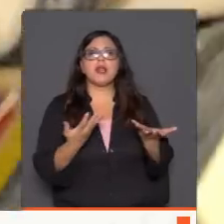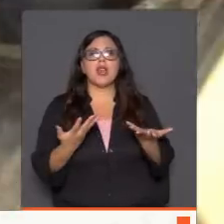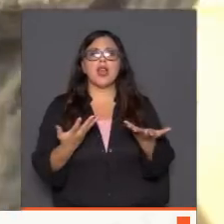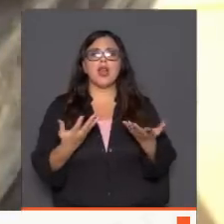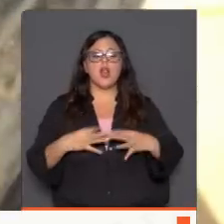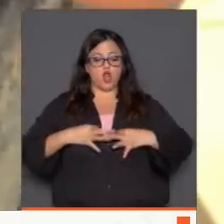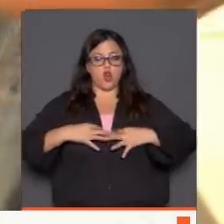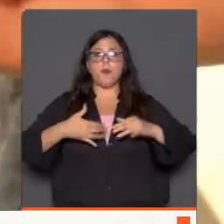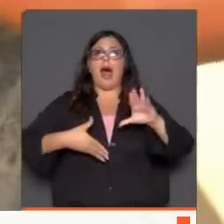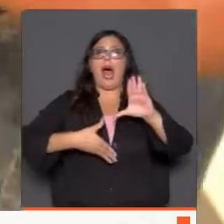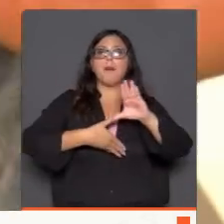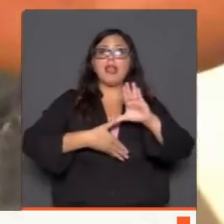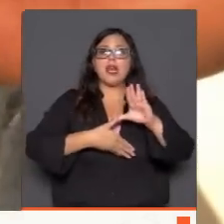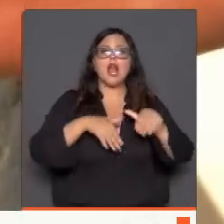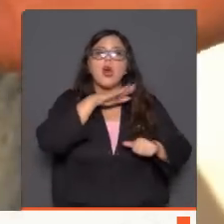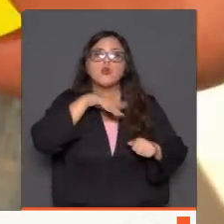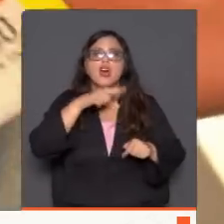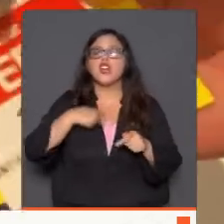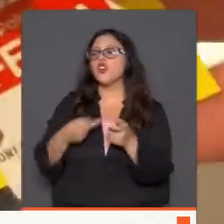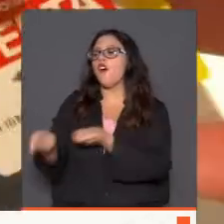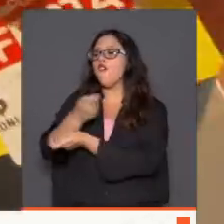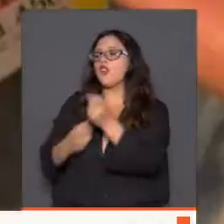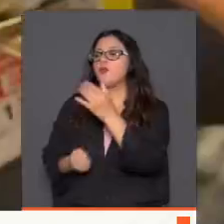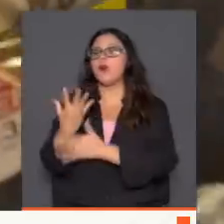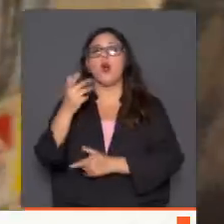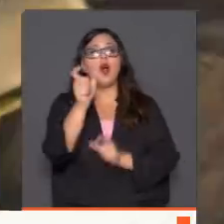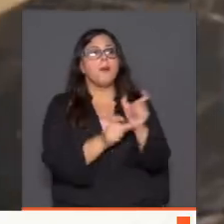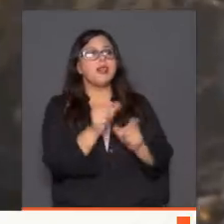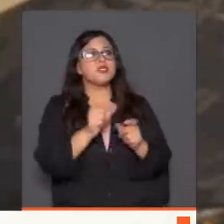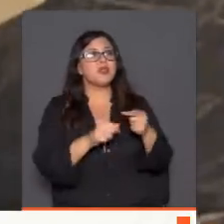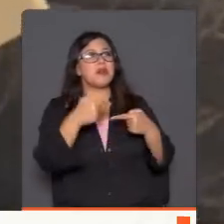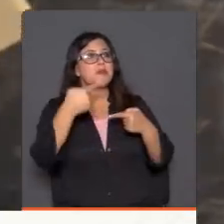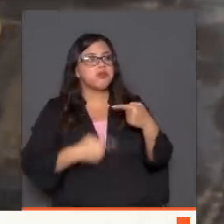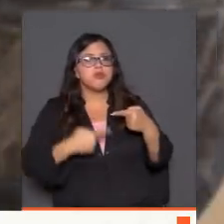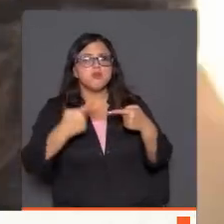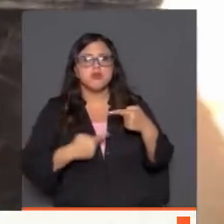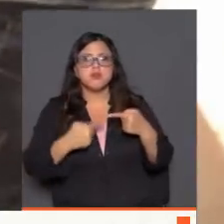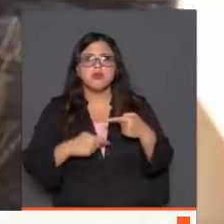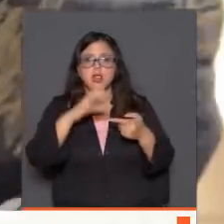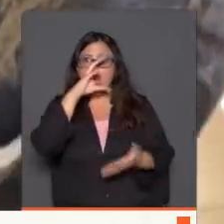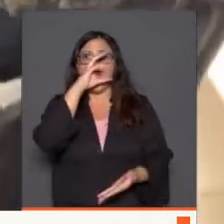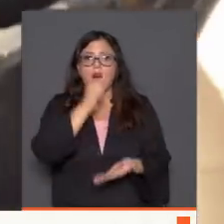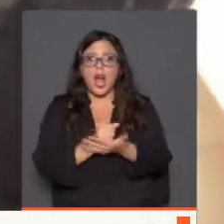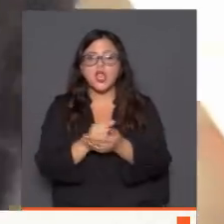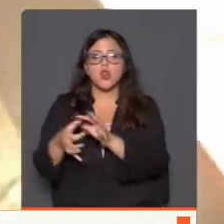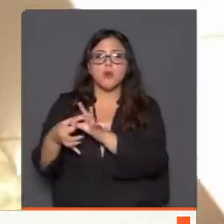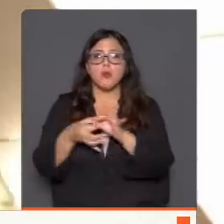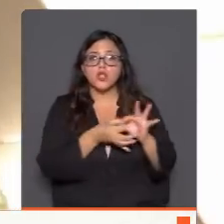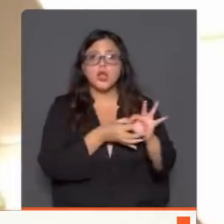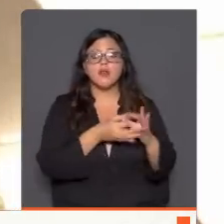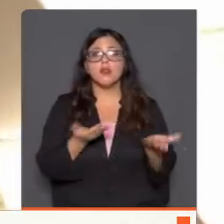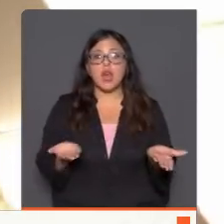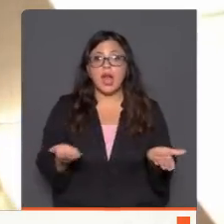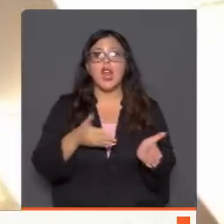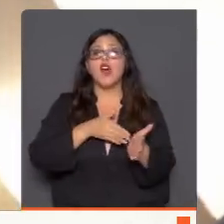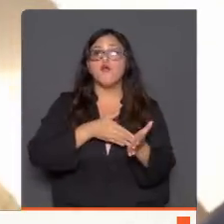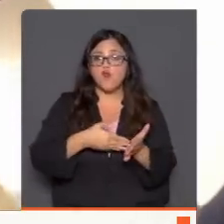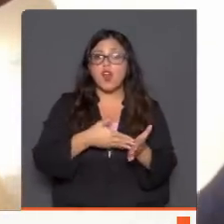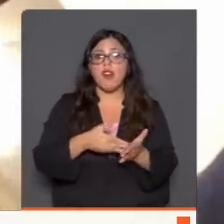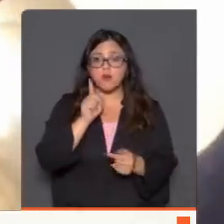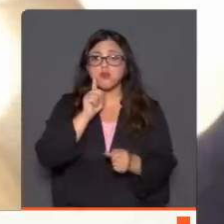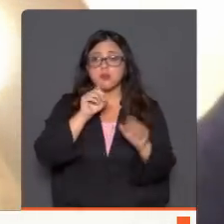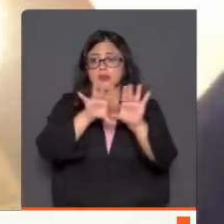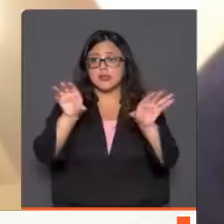Los clientes se sienten indefensos frente a estos y otros engaños que podrían darse dada la vulnerabilidad que ha demostrado tener el